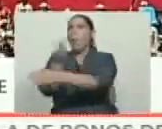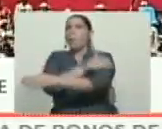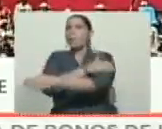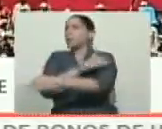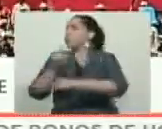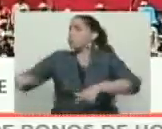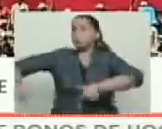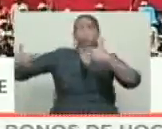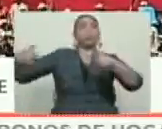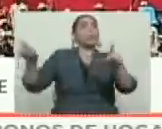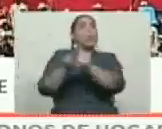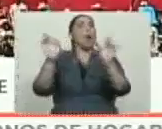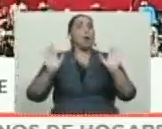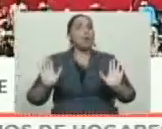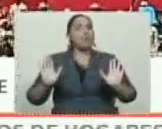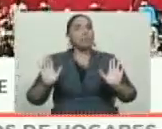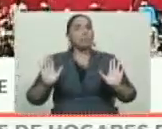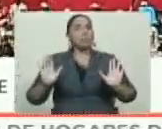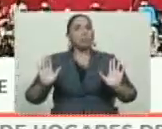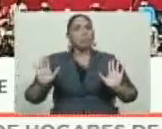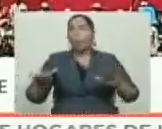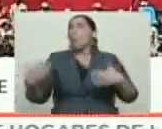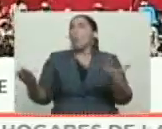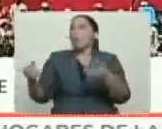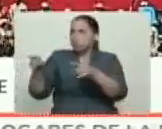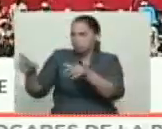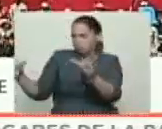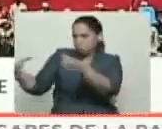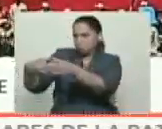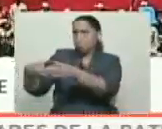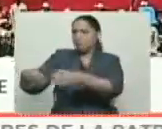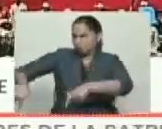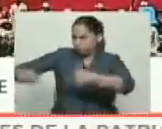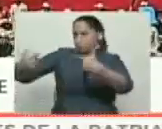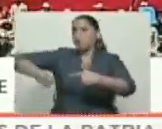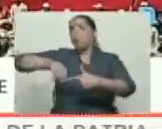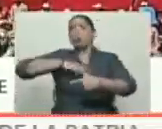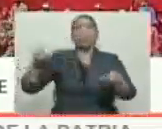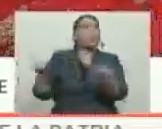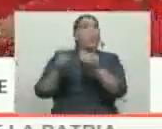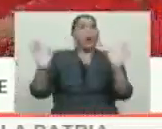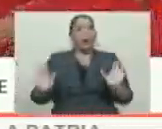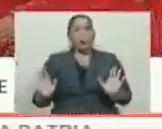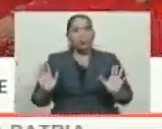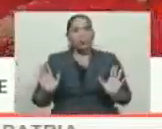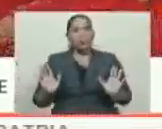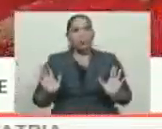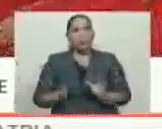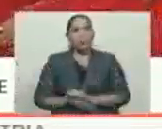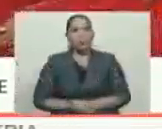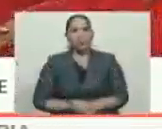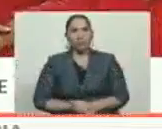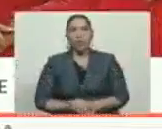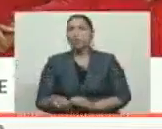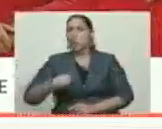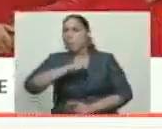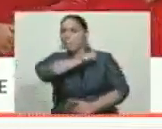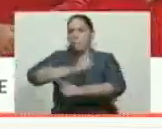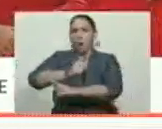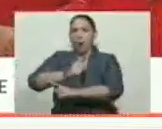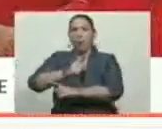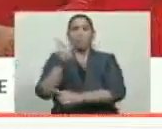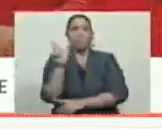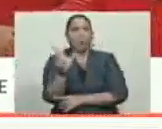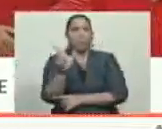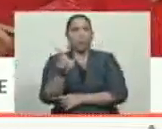queremos. Cuando ellos quieran, nosotros queremos. Doy instrucciones al Partido